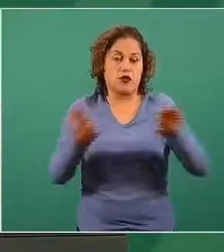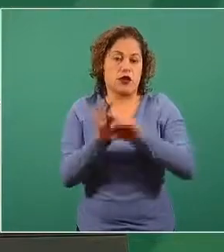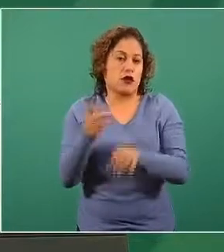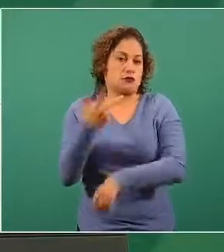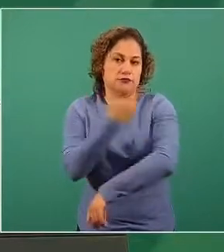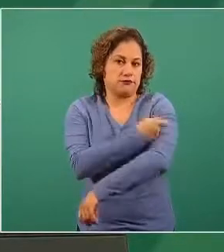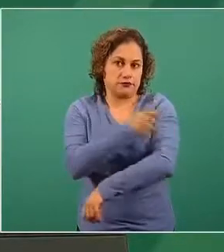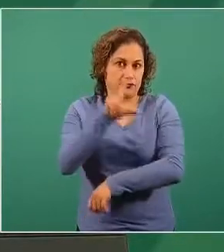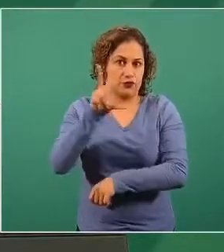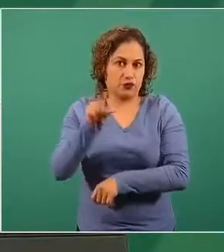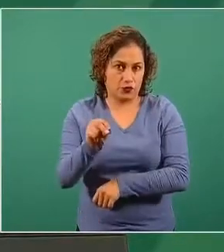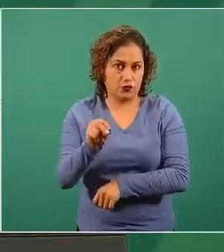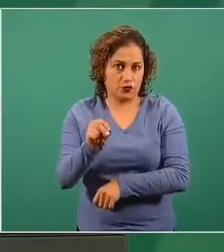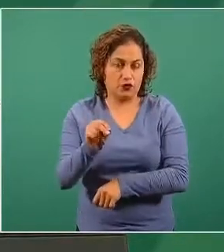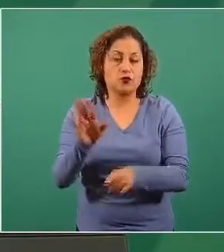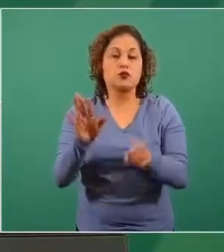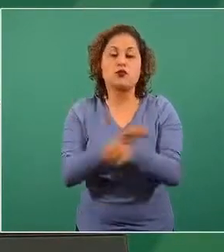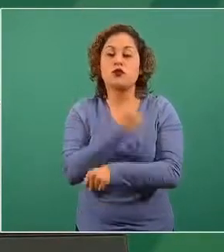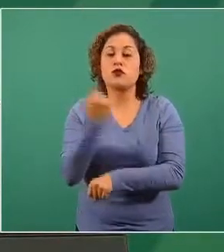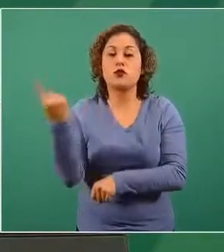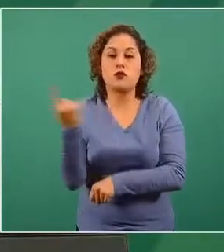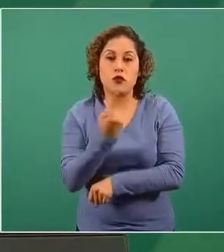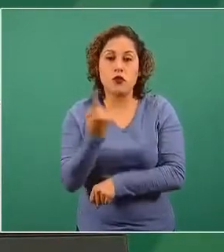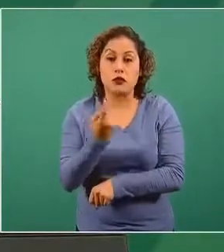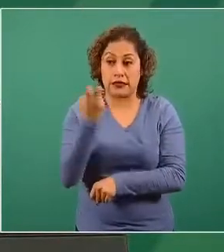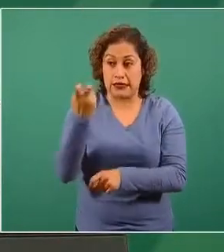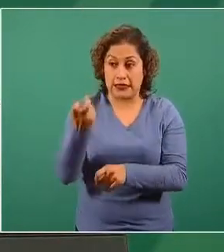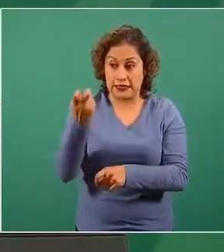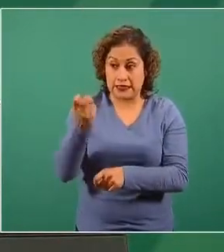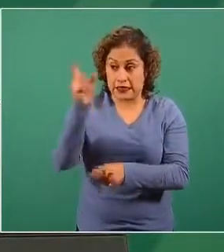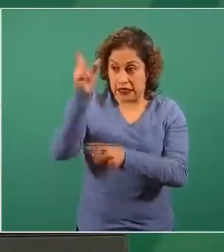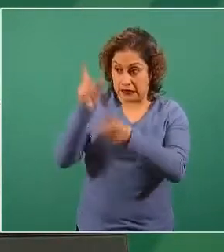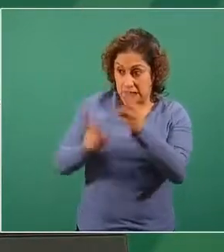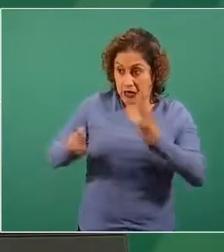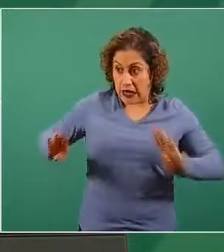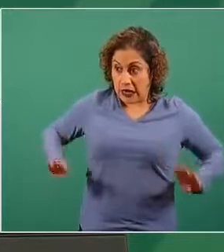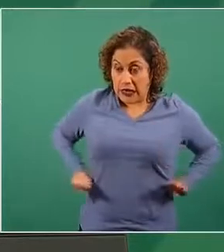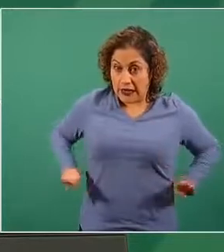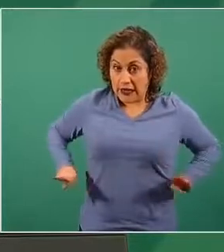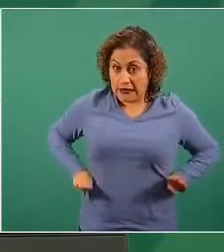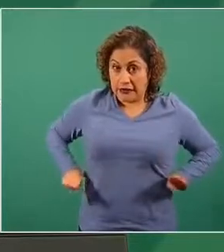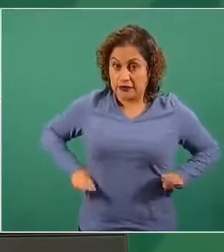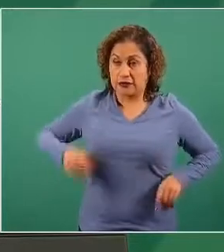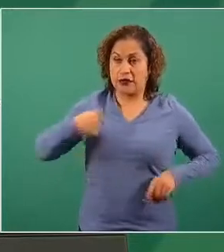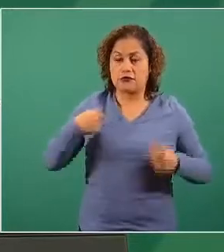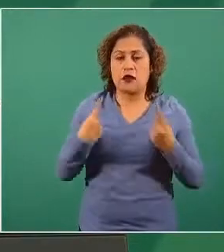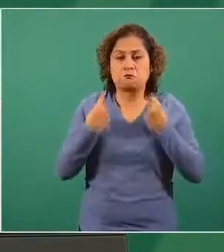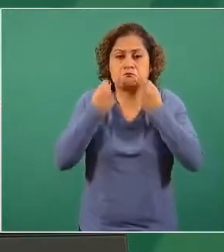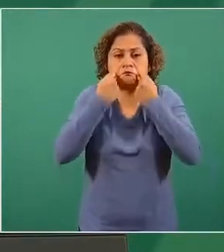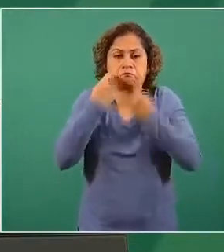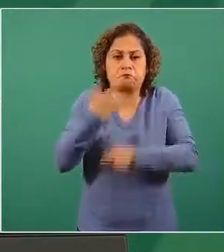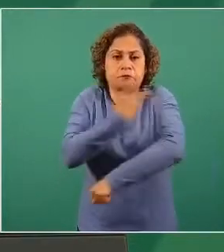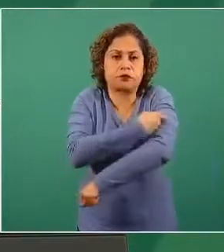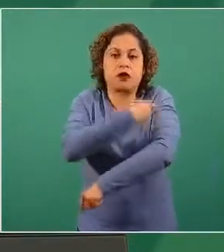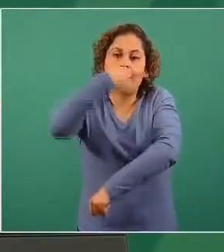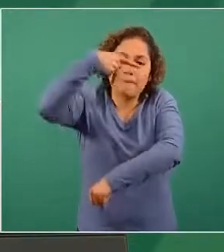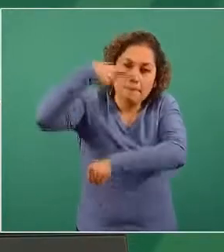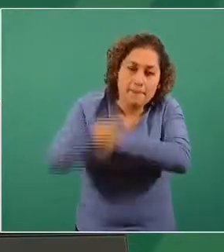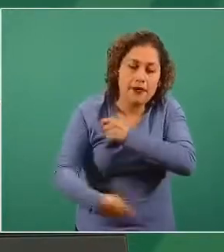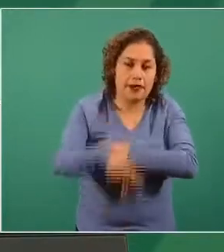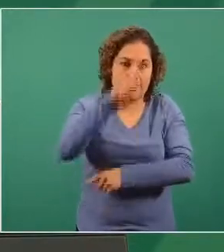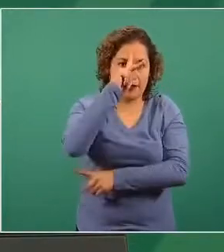estas personas el riesgo es mayor que el beneficio que se obtiene, dada